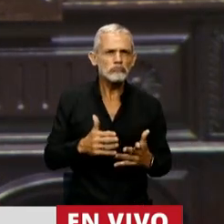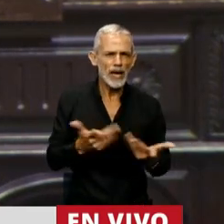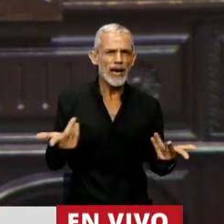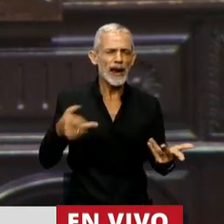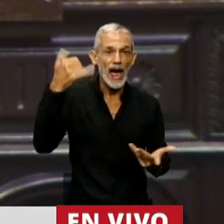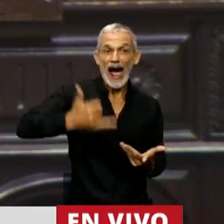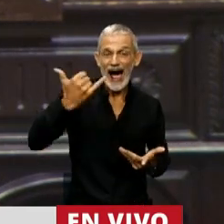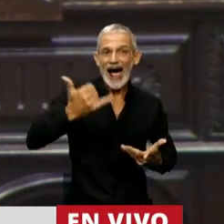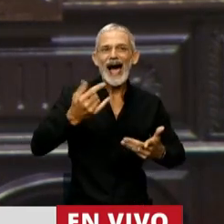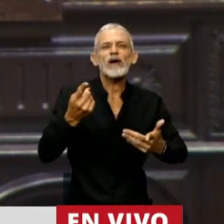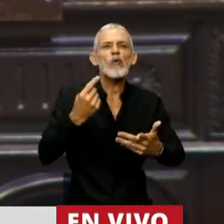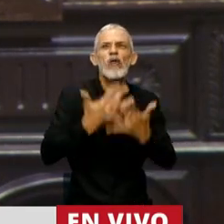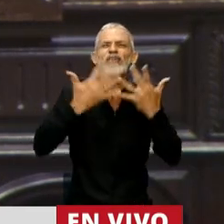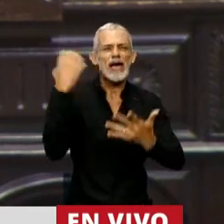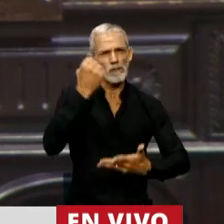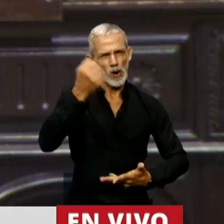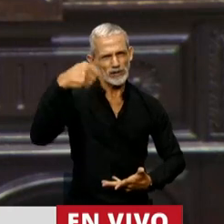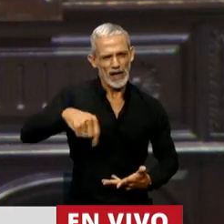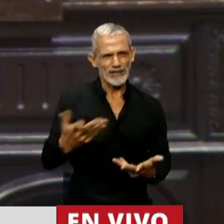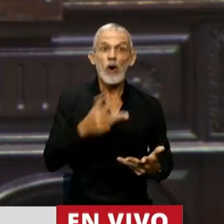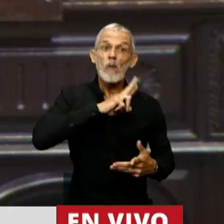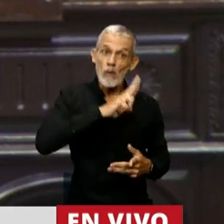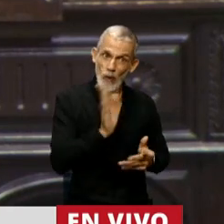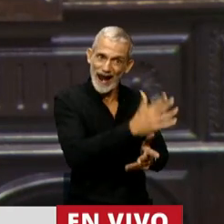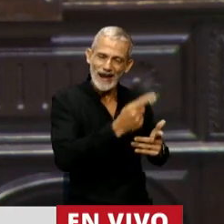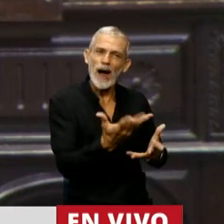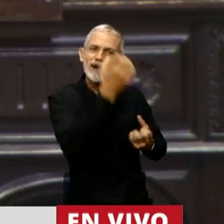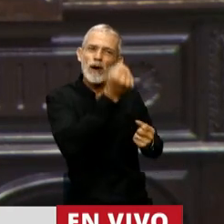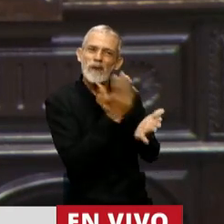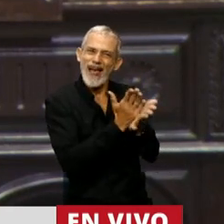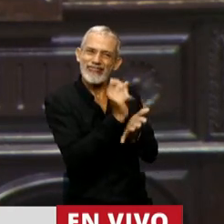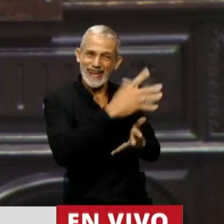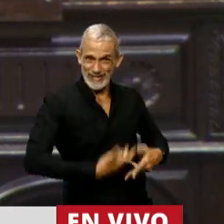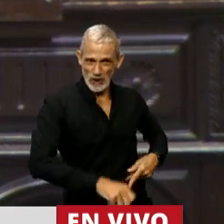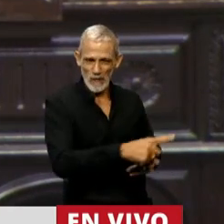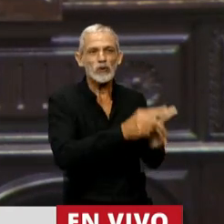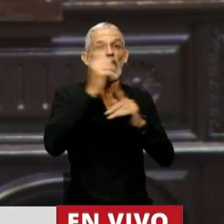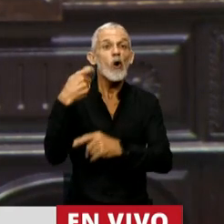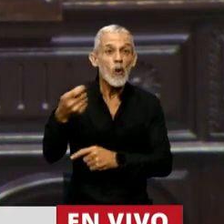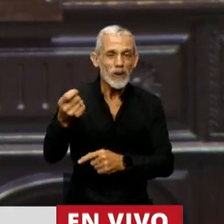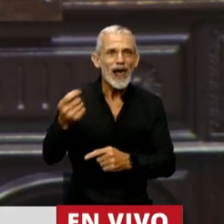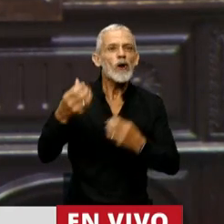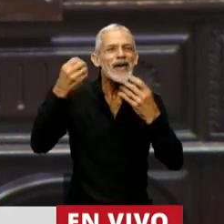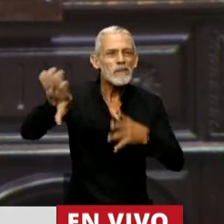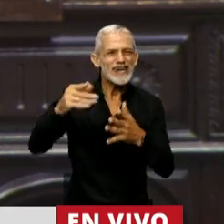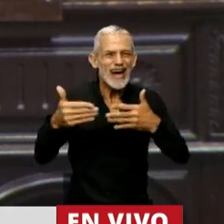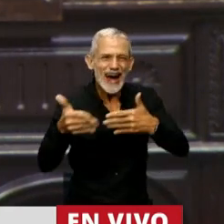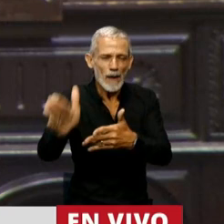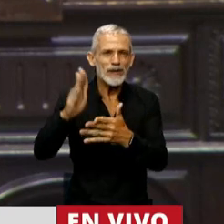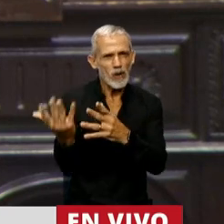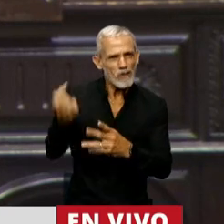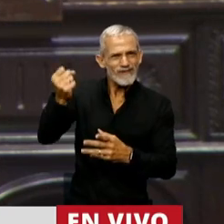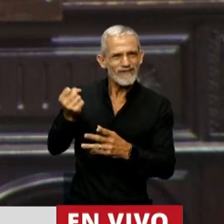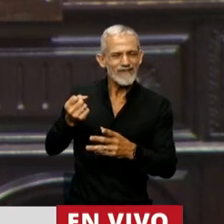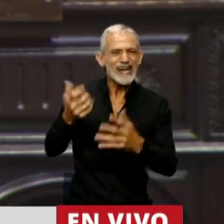supermartes, pero tenemos un día histórico. Las mujeres van a recuperar un derecho. Los jubilados van a recomenzar el camino de la